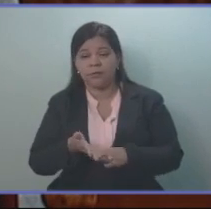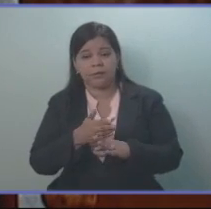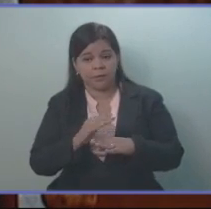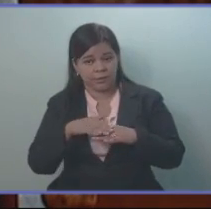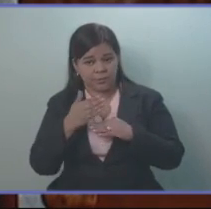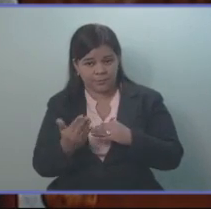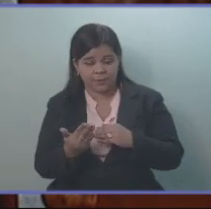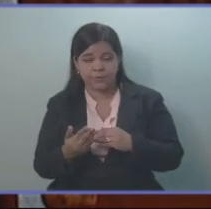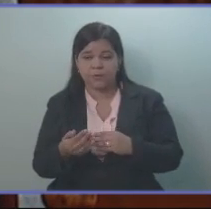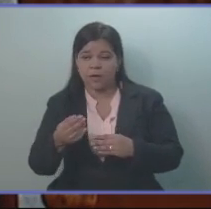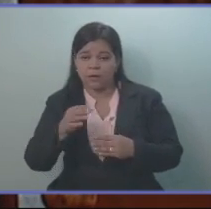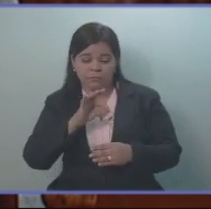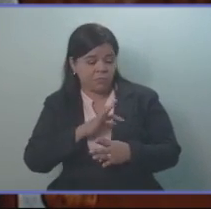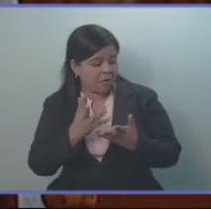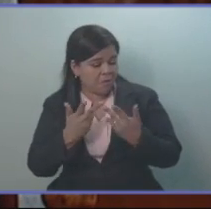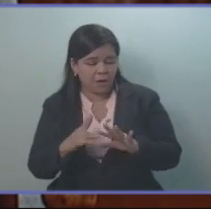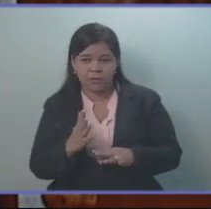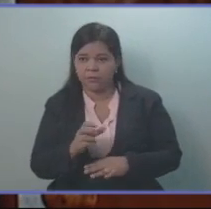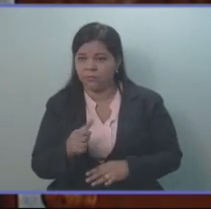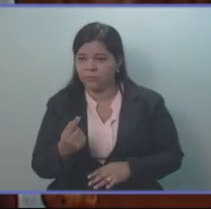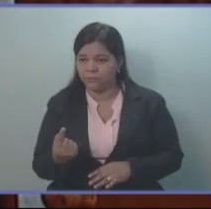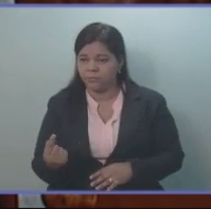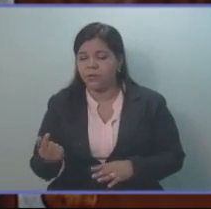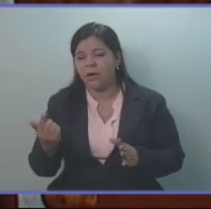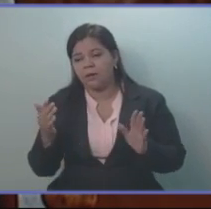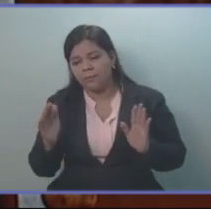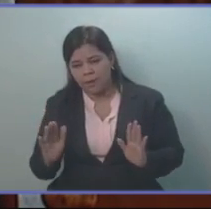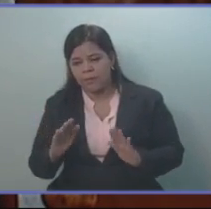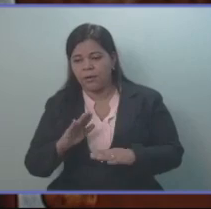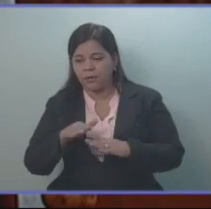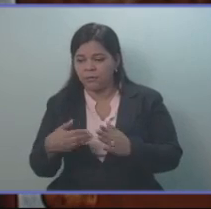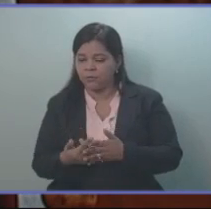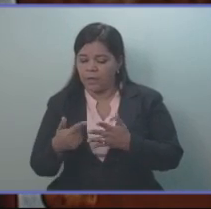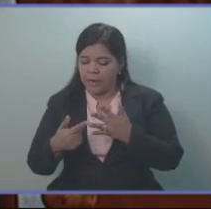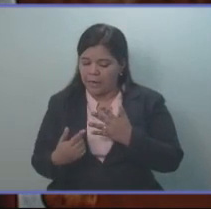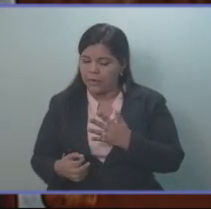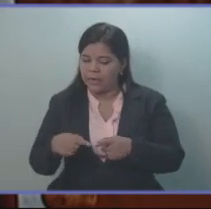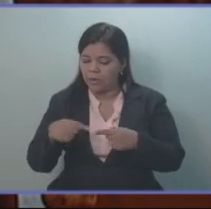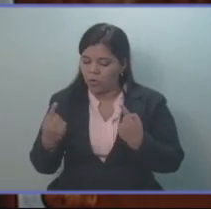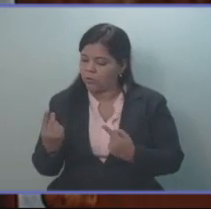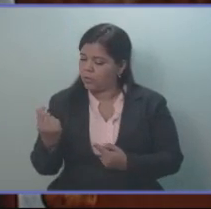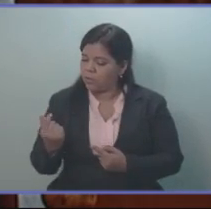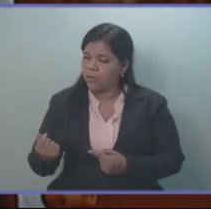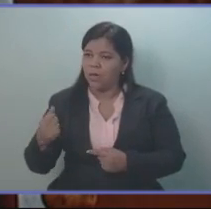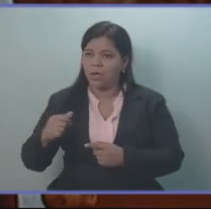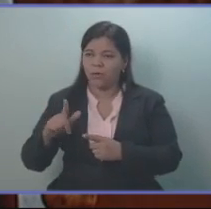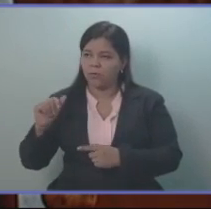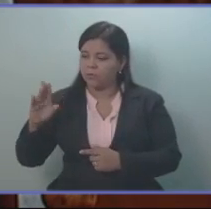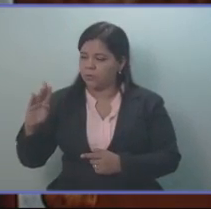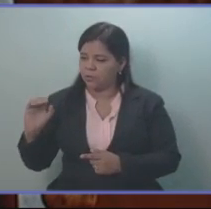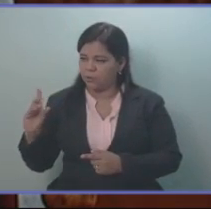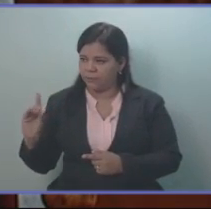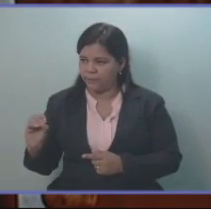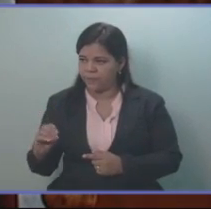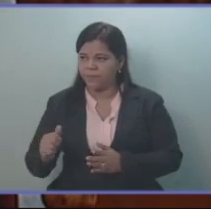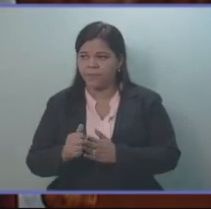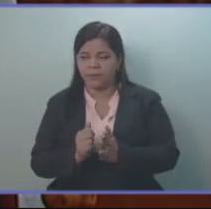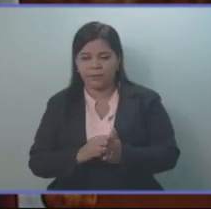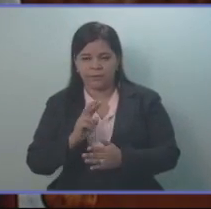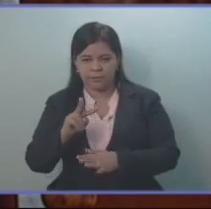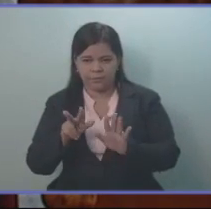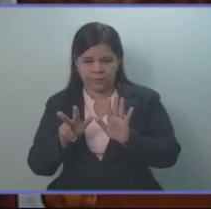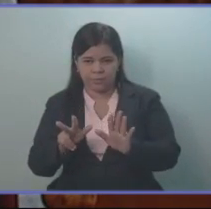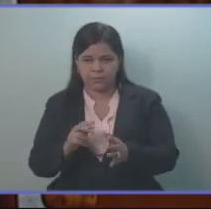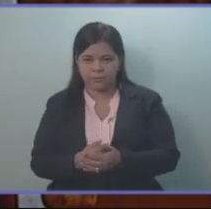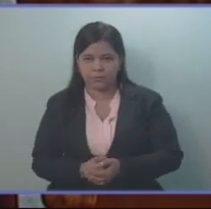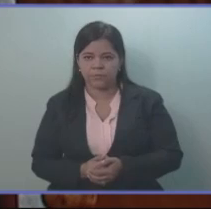sobre cualquier otra que lo contraríen, a excepción de la ley contra el lavado de dinero y de activos. Norma supletoria, artículo 28.